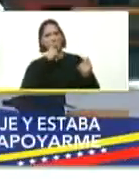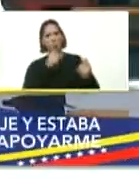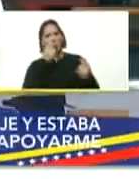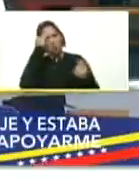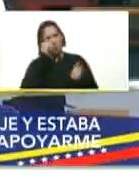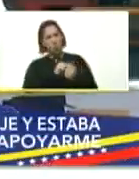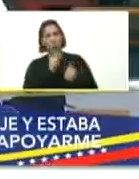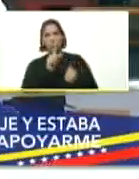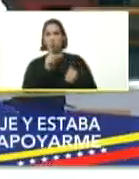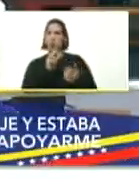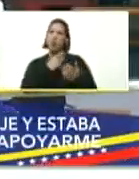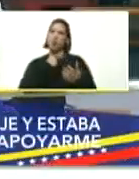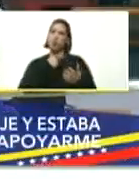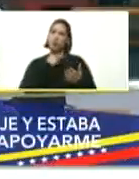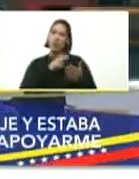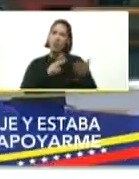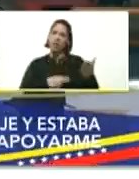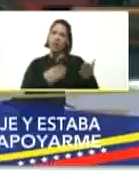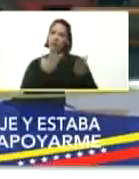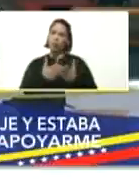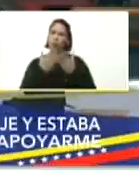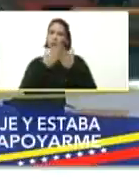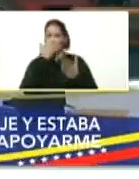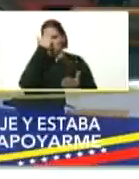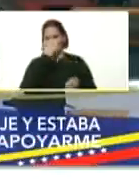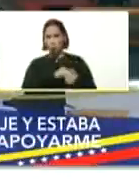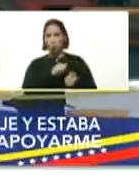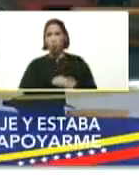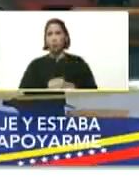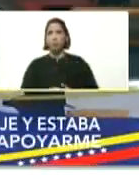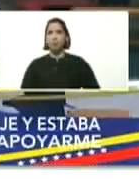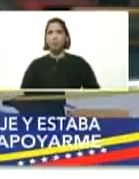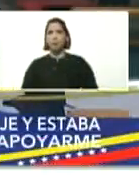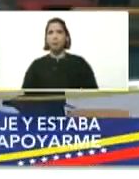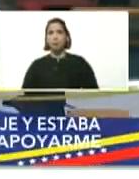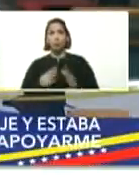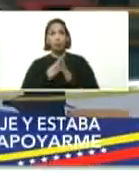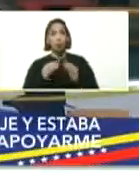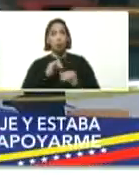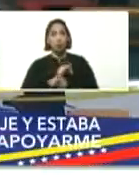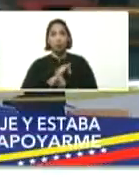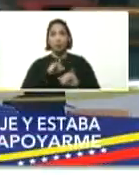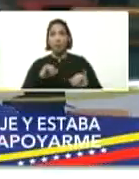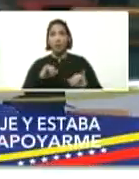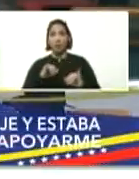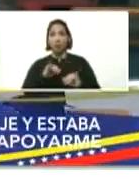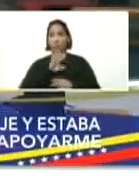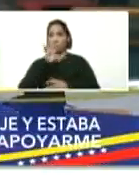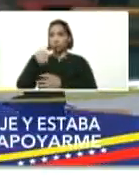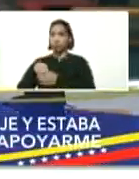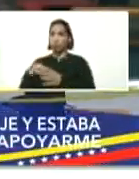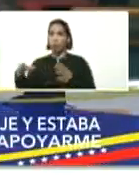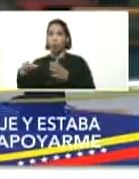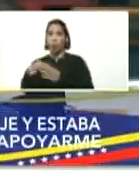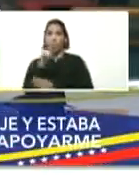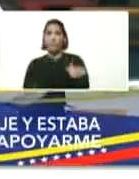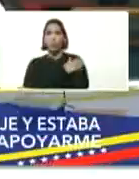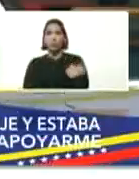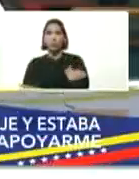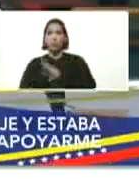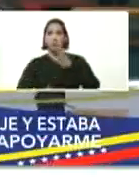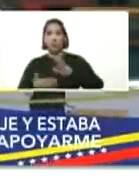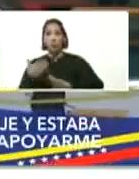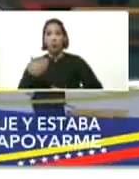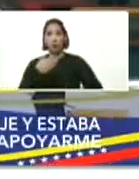gusta leer, estudiar, es bruto. Y todos terminaron en la derecha. Se fueron del bruto